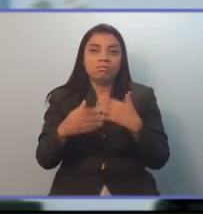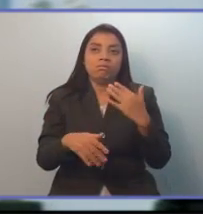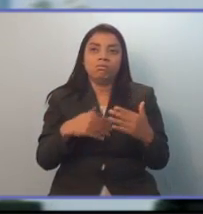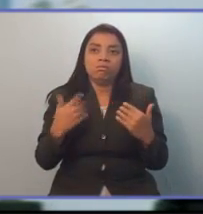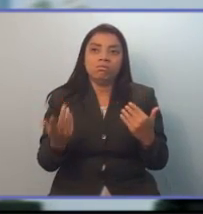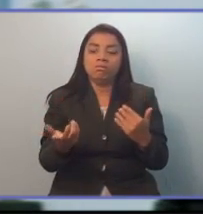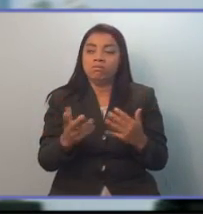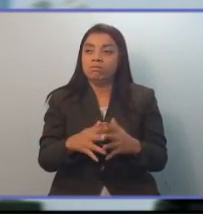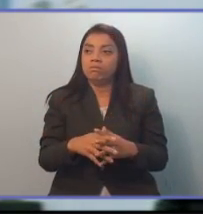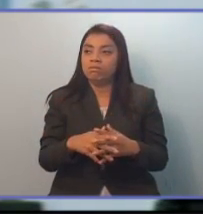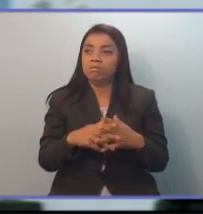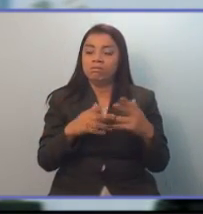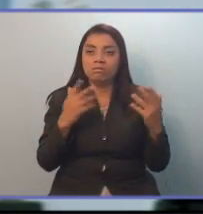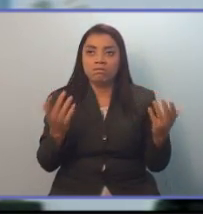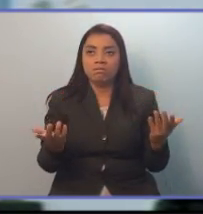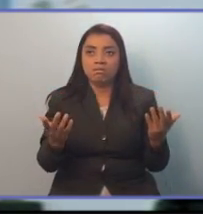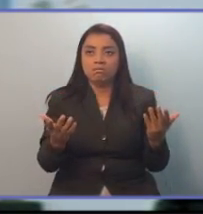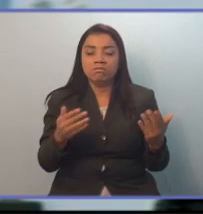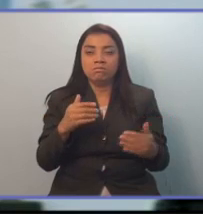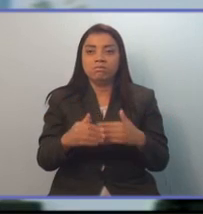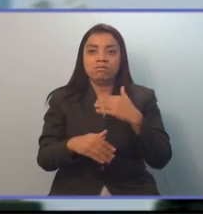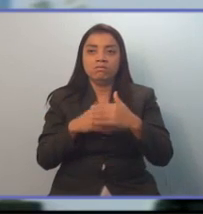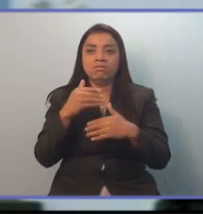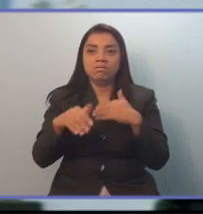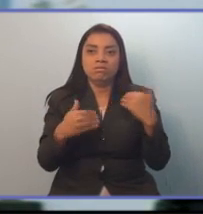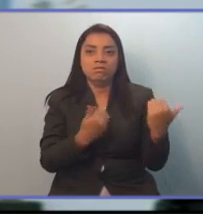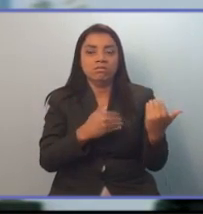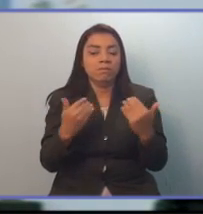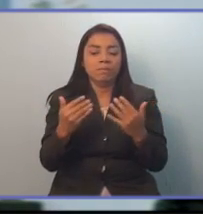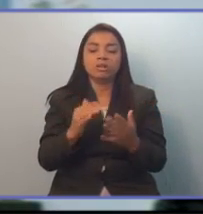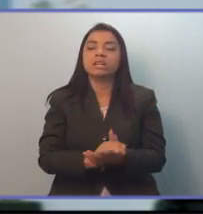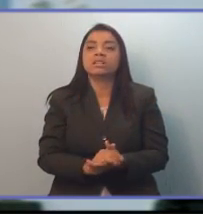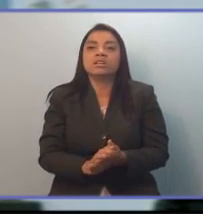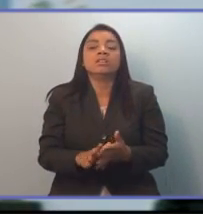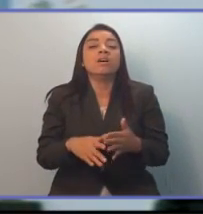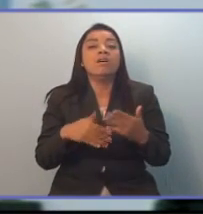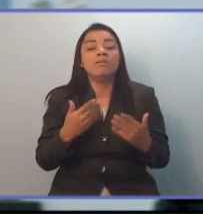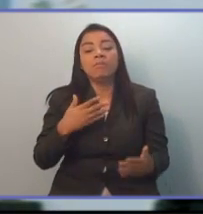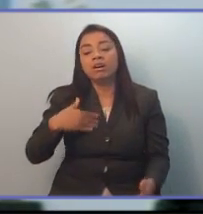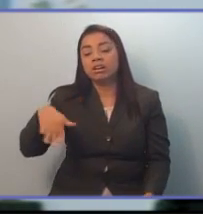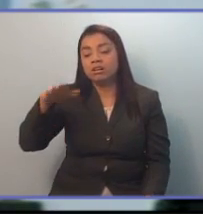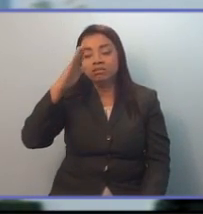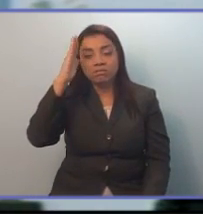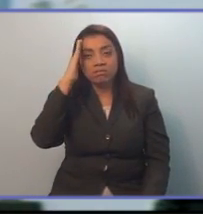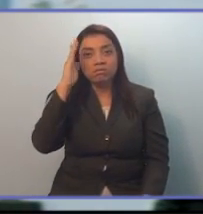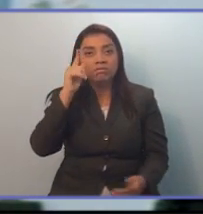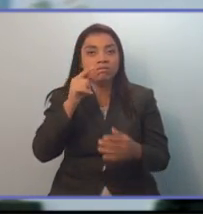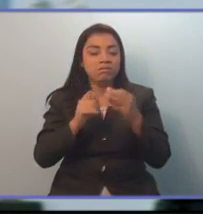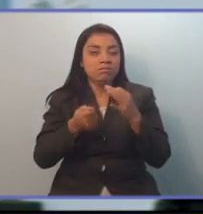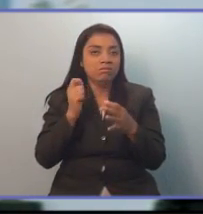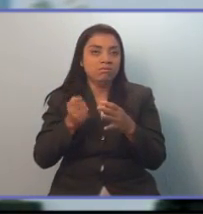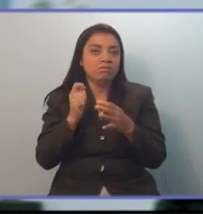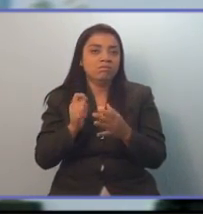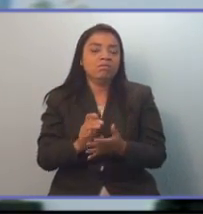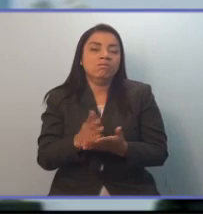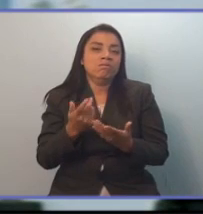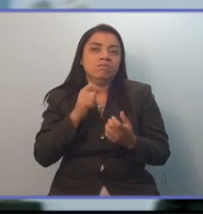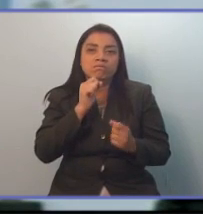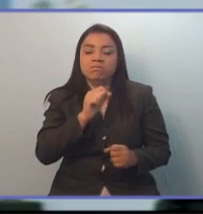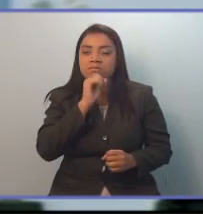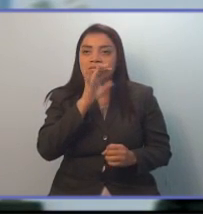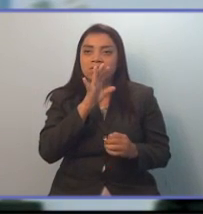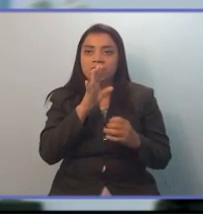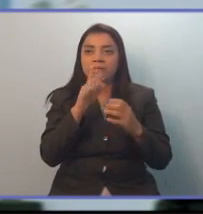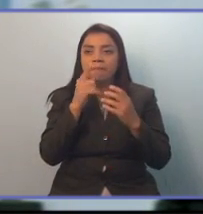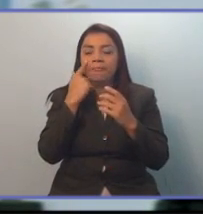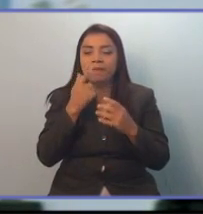generan en este caso procesos, ¿verdad?, para conocimiento de este tribunal. Entonces podría ser una